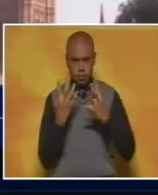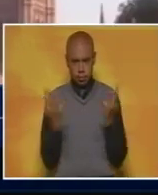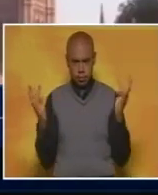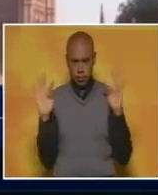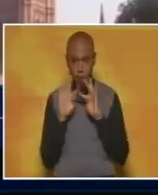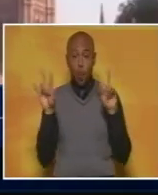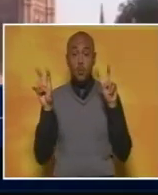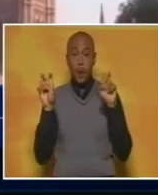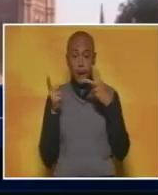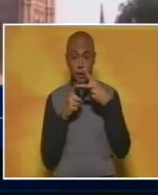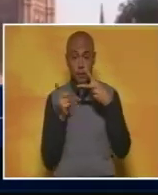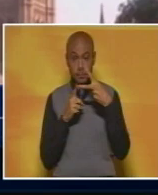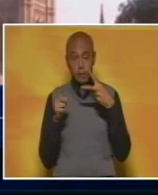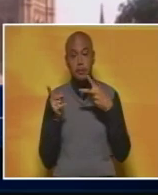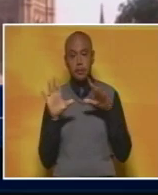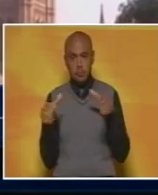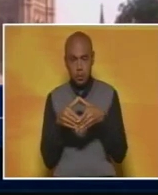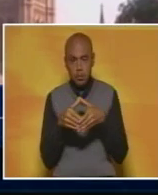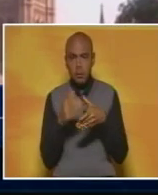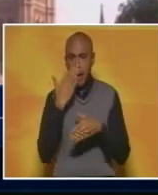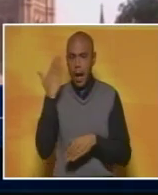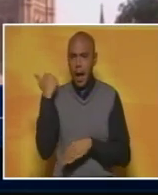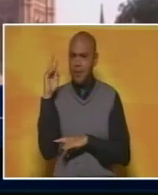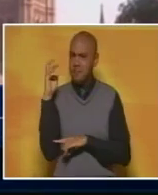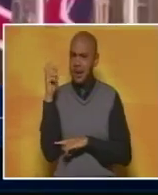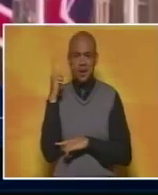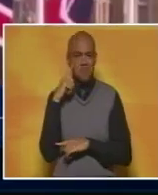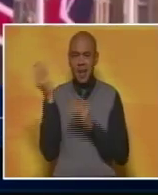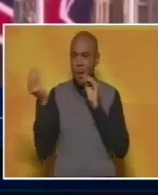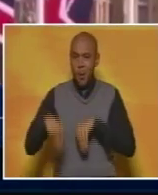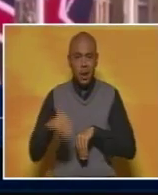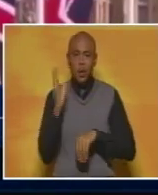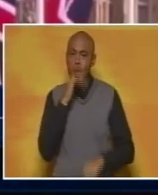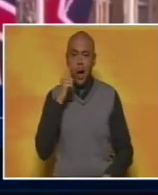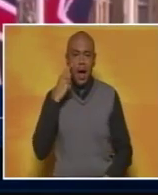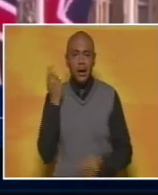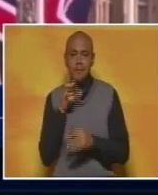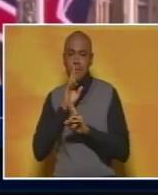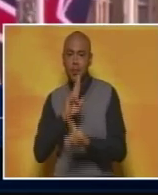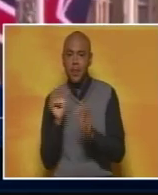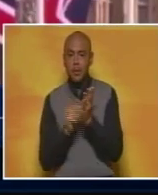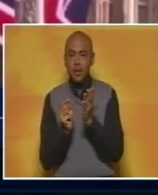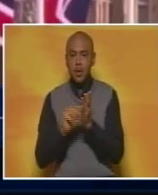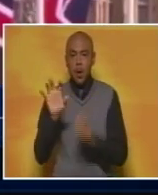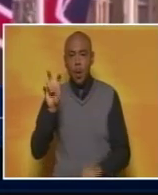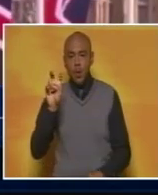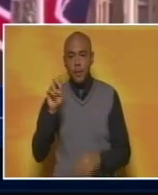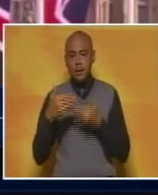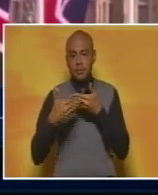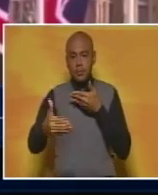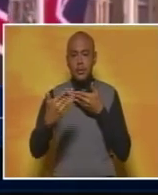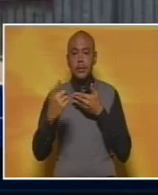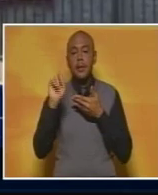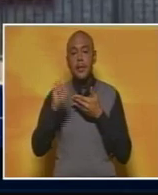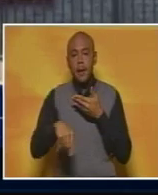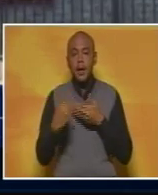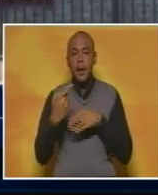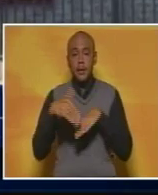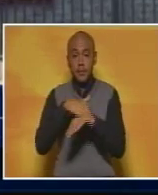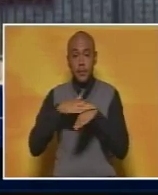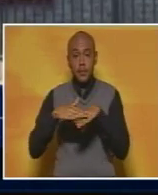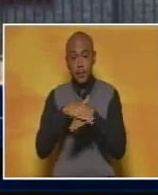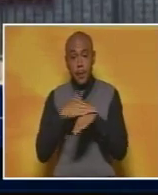nueva reunión después de que el viernes no lograran acordar de forma unánime la duración de la nueva prórroga. El mandatario británico